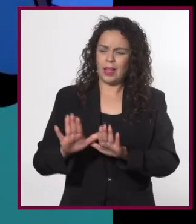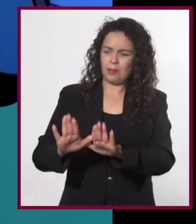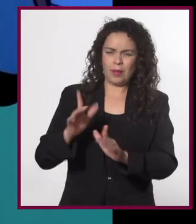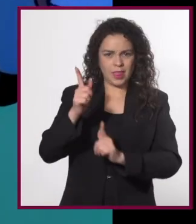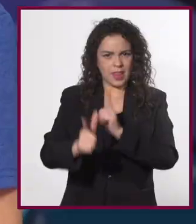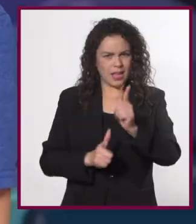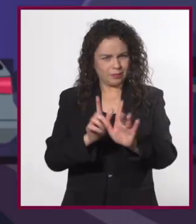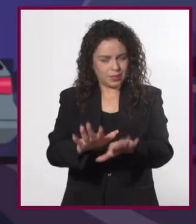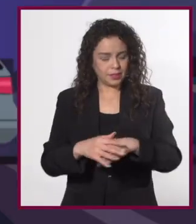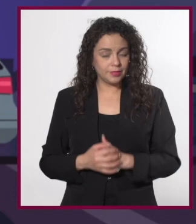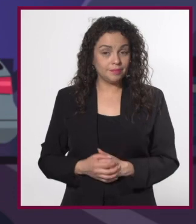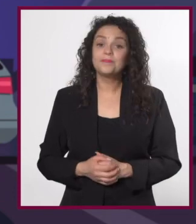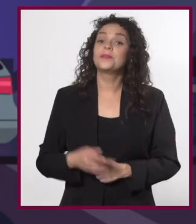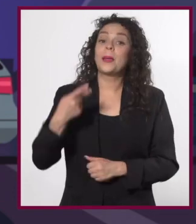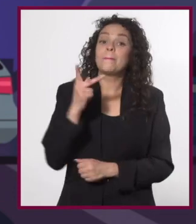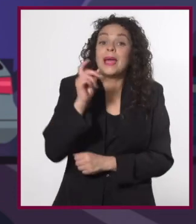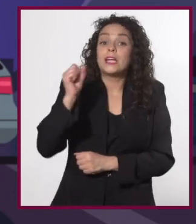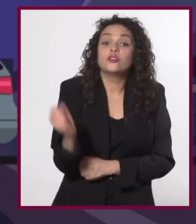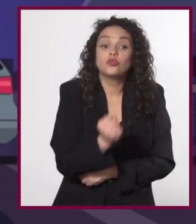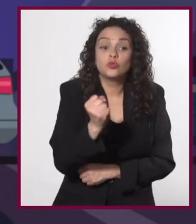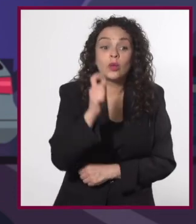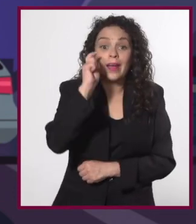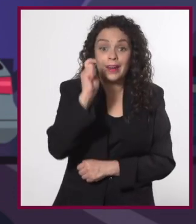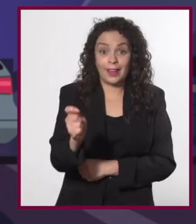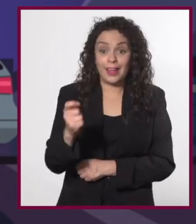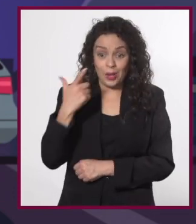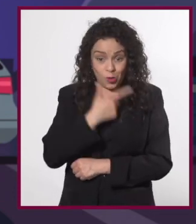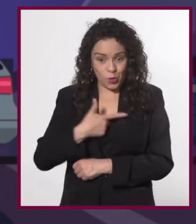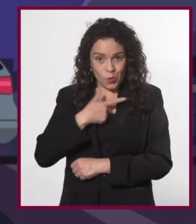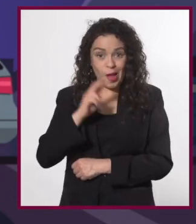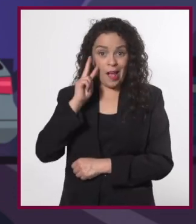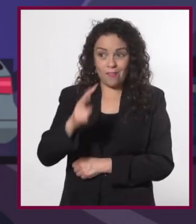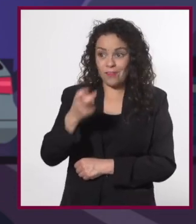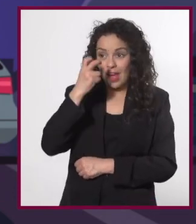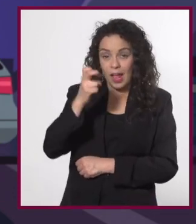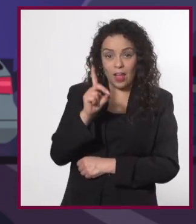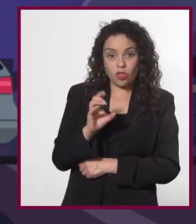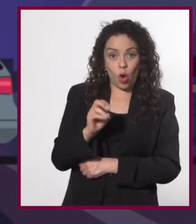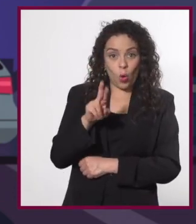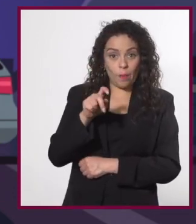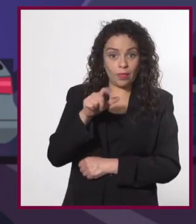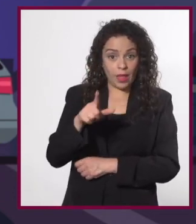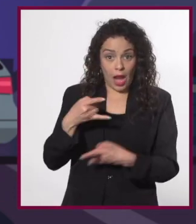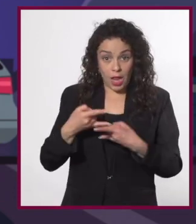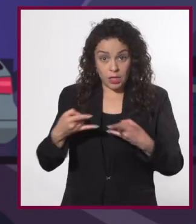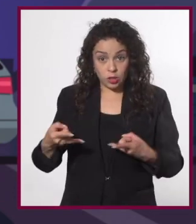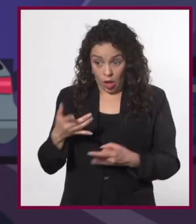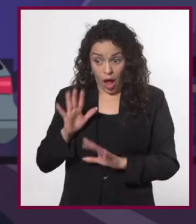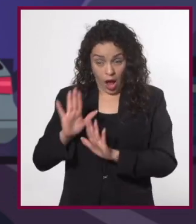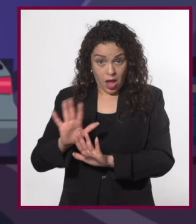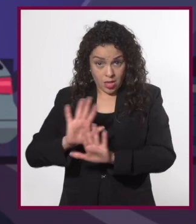despacio, cerebrito. Pero por suerte, para los que nos gustan los documentales, la historia no quedó ahí.